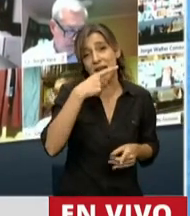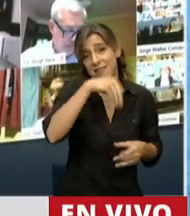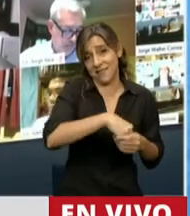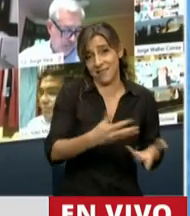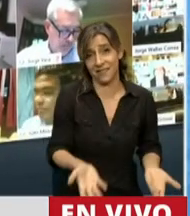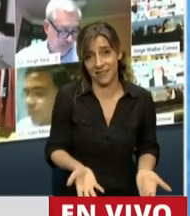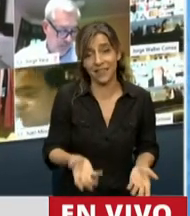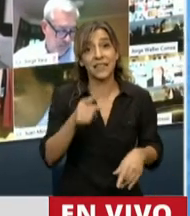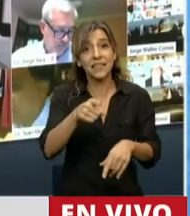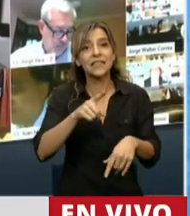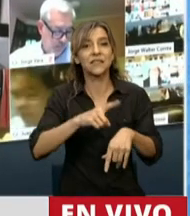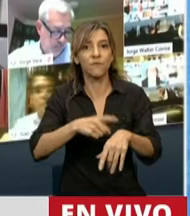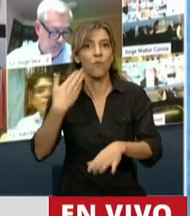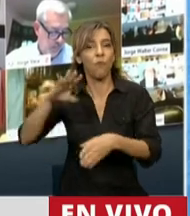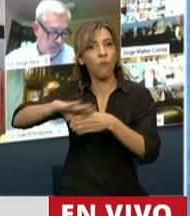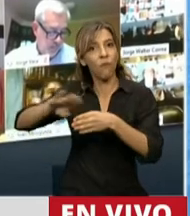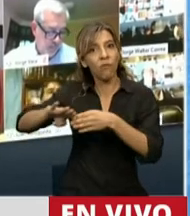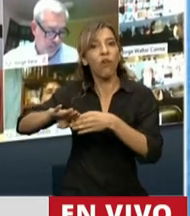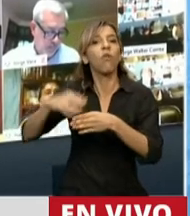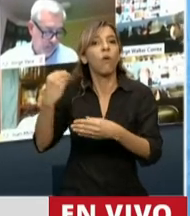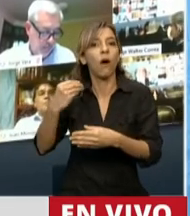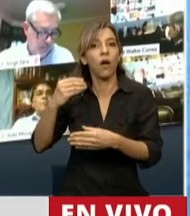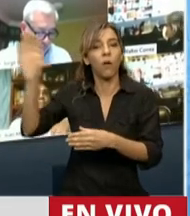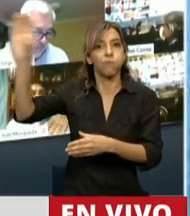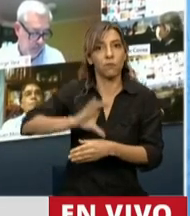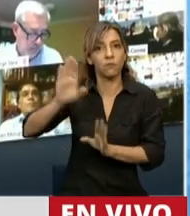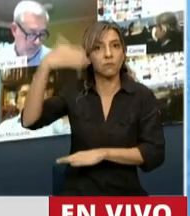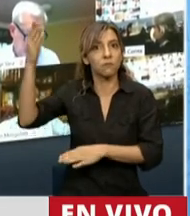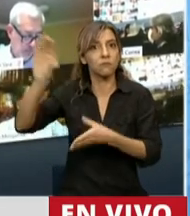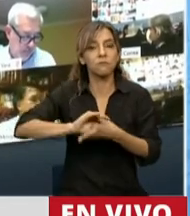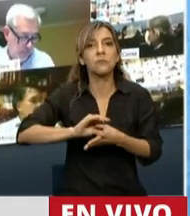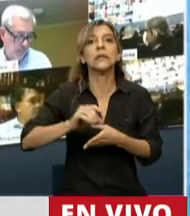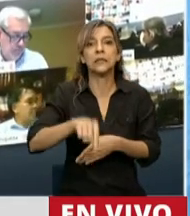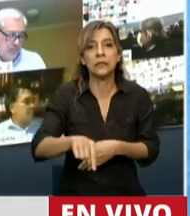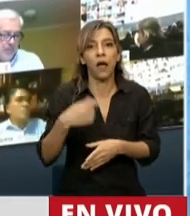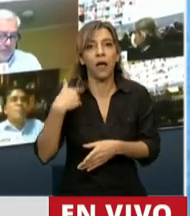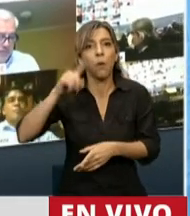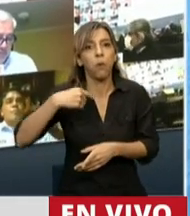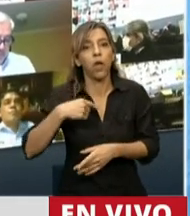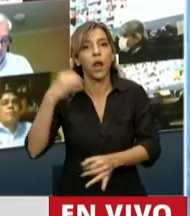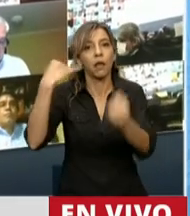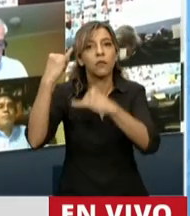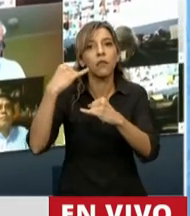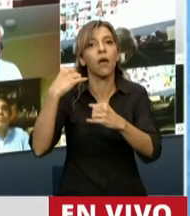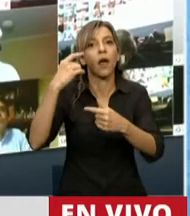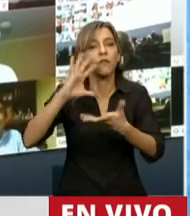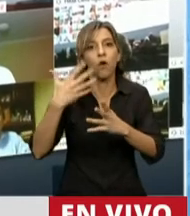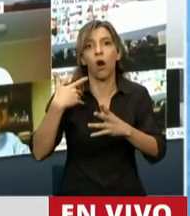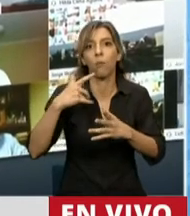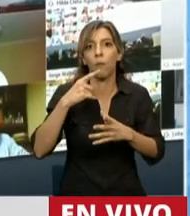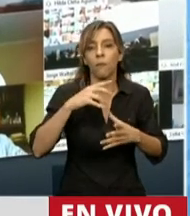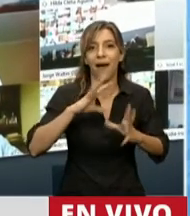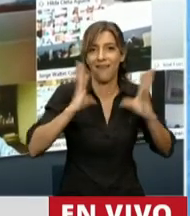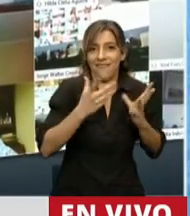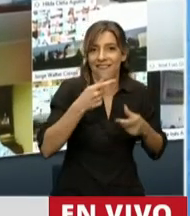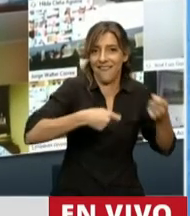externa, la entrada de capital externo de corto plazo y las altas tasas de interés en el mercado interno. Todo